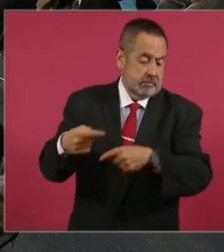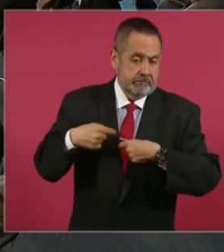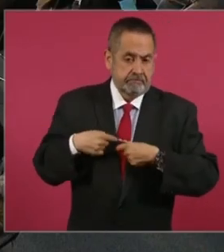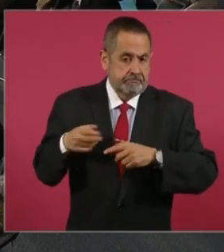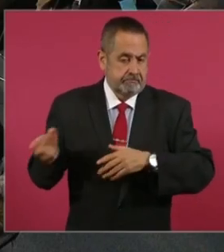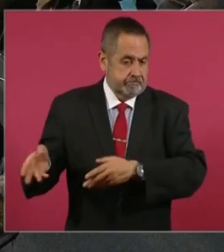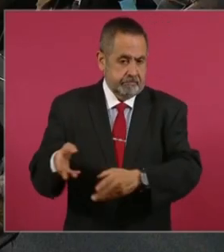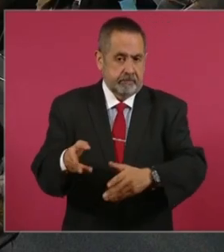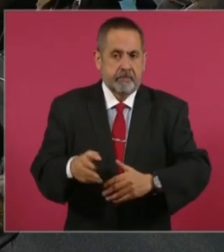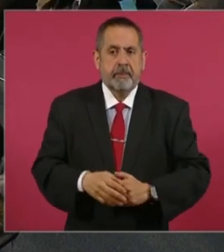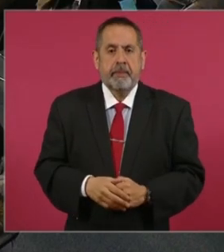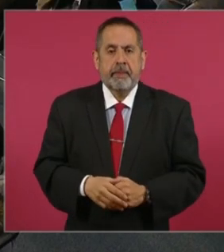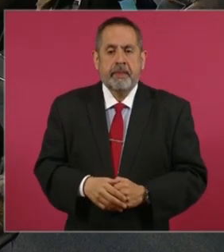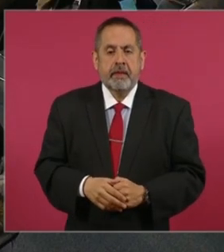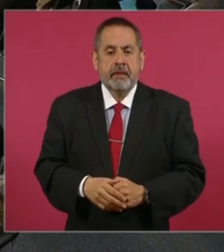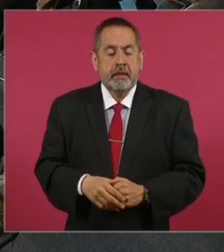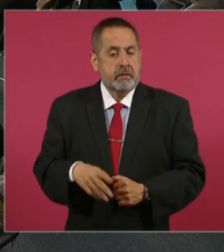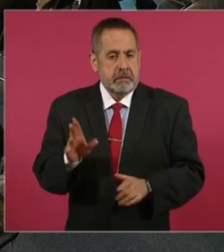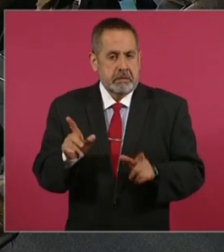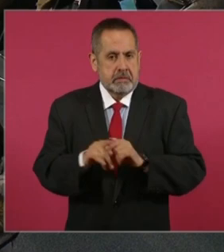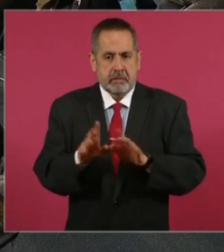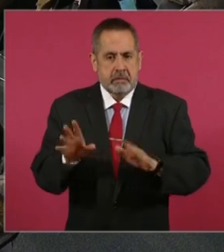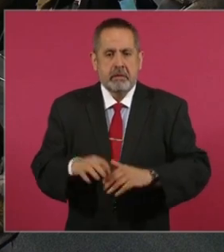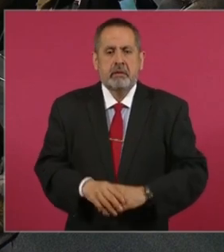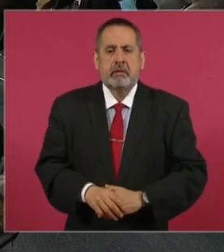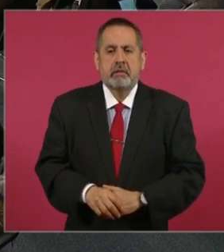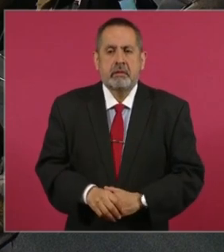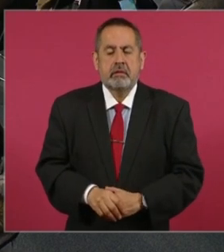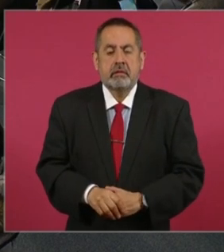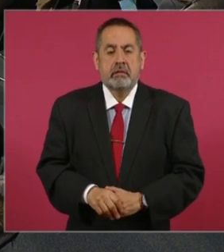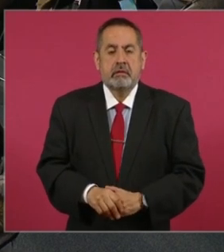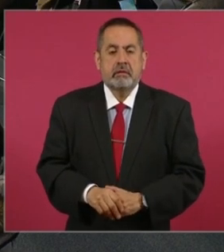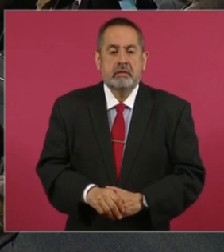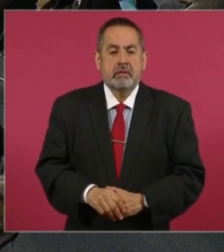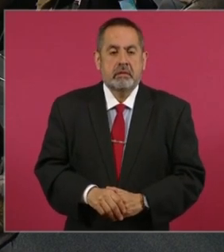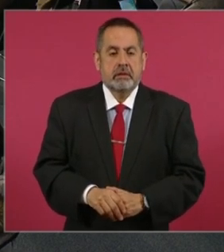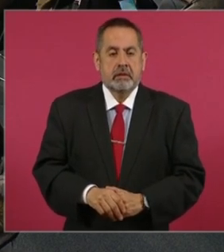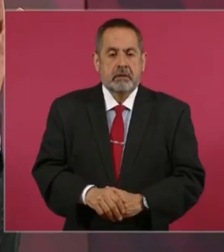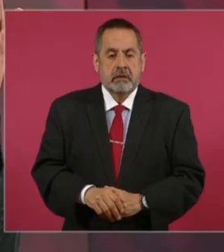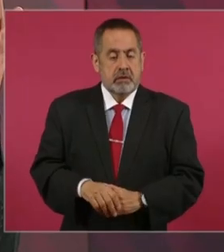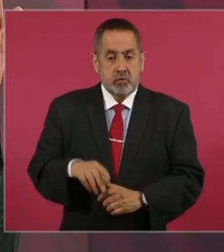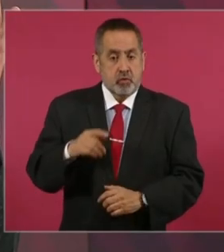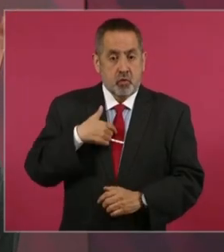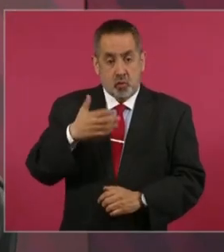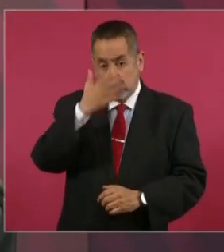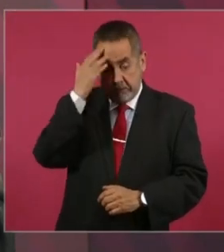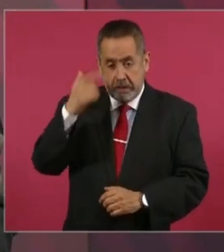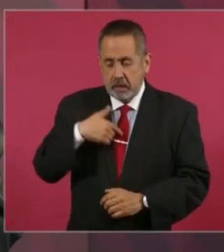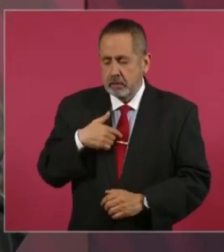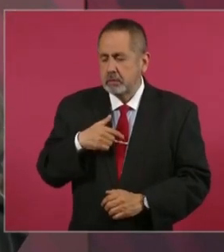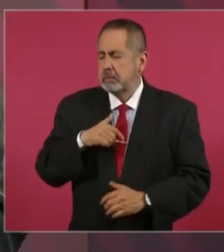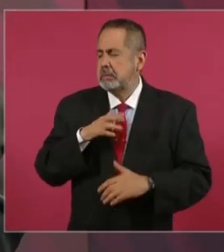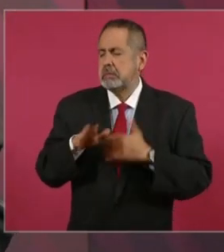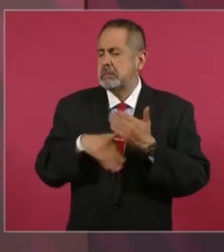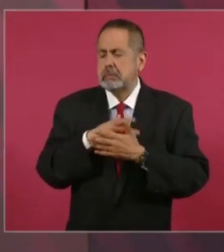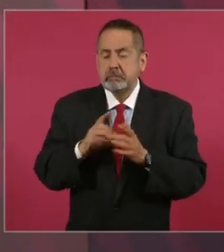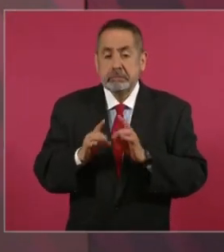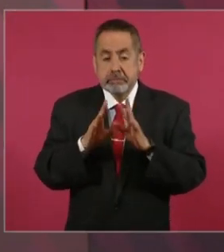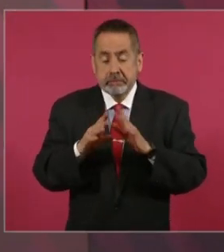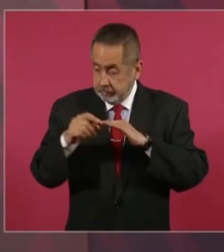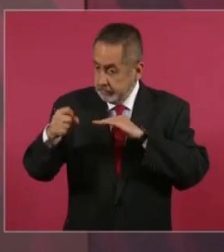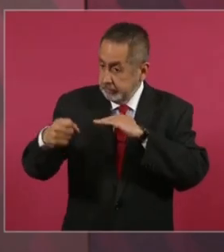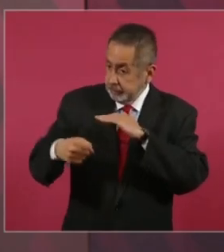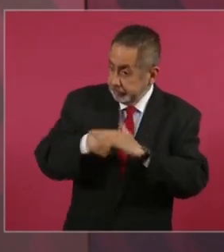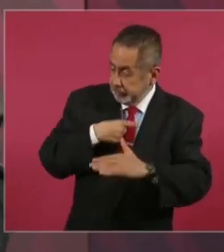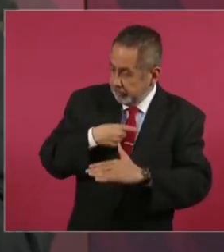Bueno, pero hasta ahí no sabía más, pero de repente me entero